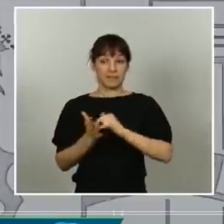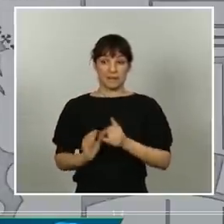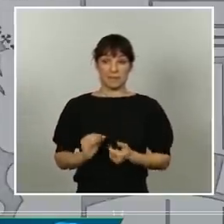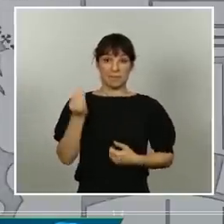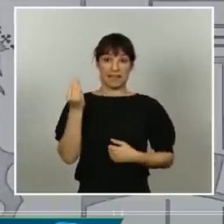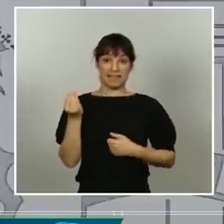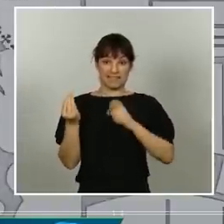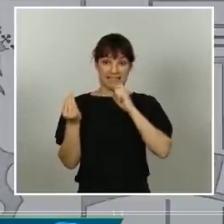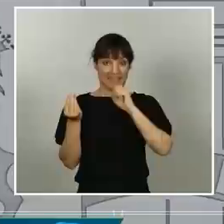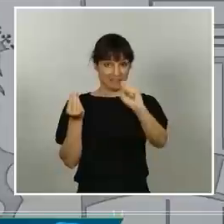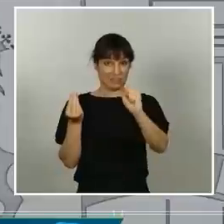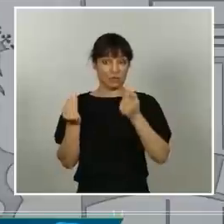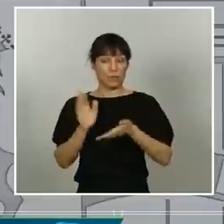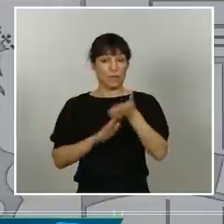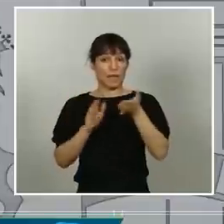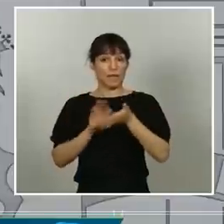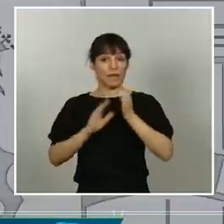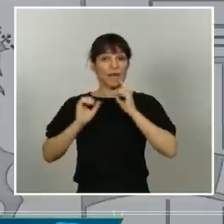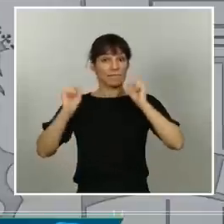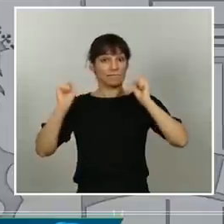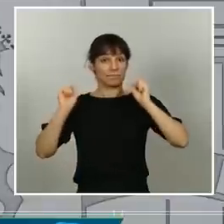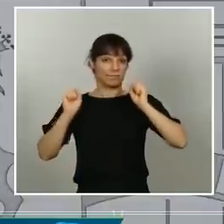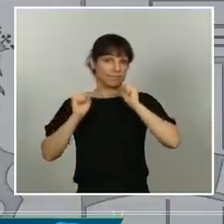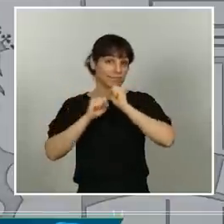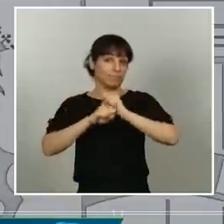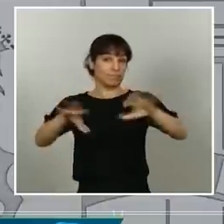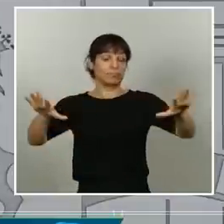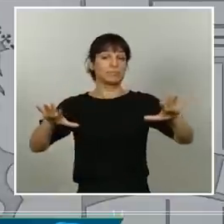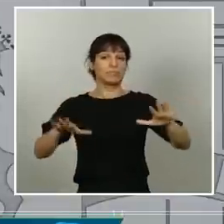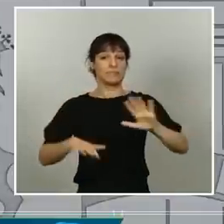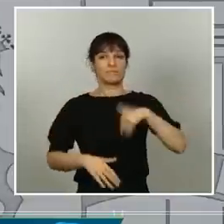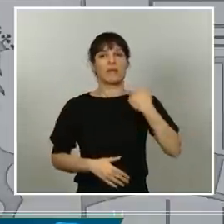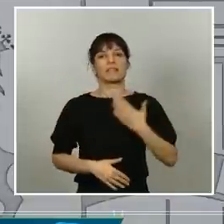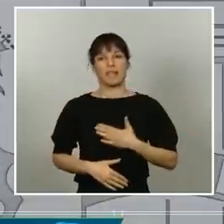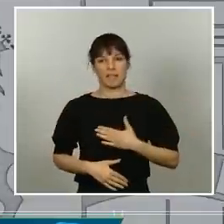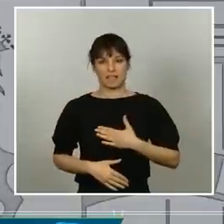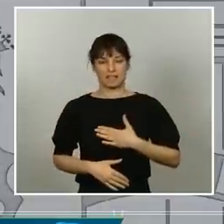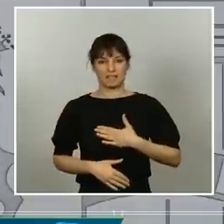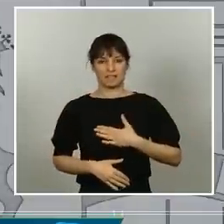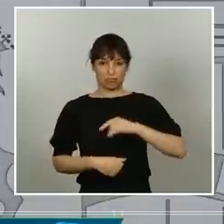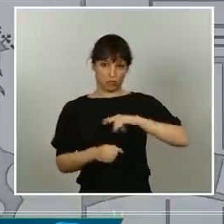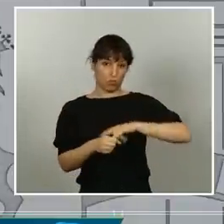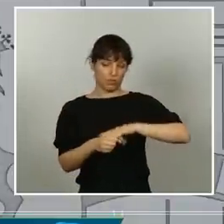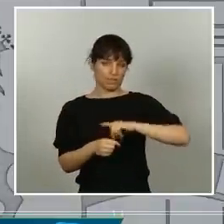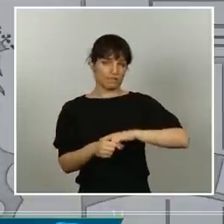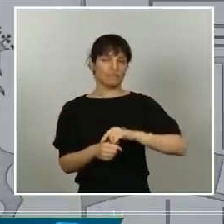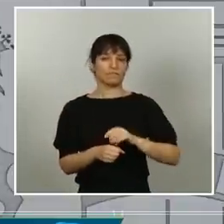absolutamente lamentable, como ya sabemos, en lo que se refiere al número de muertos